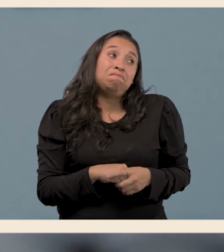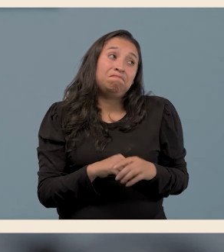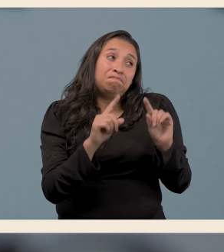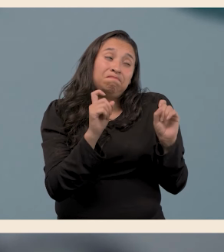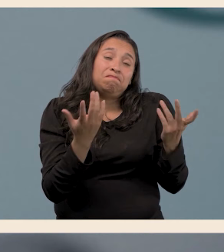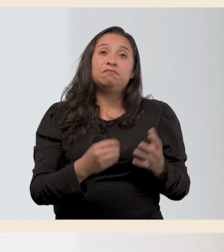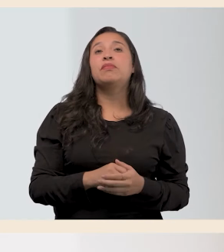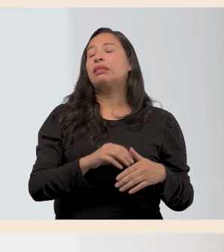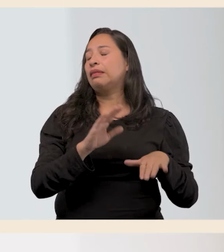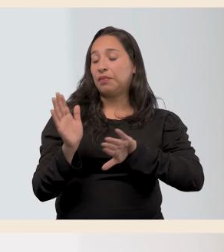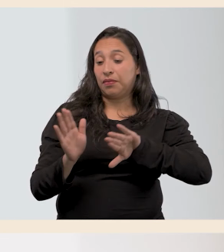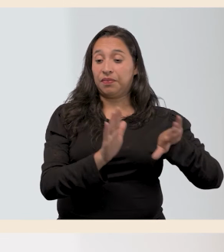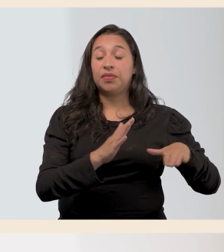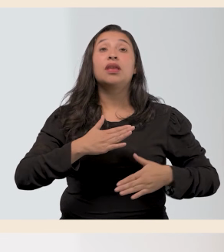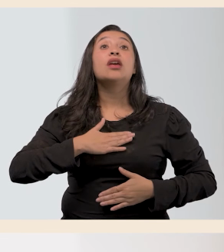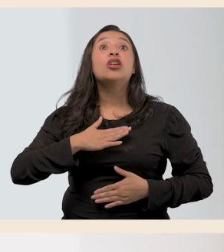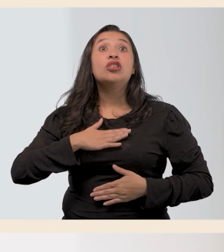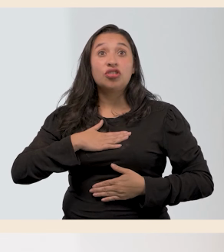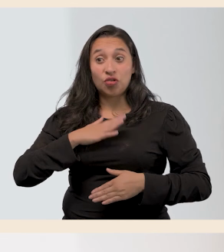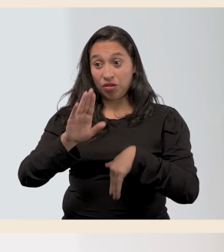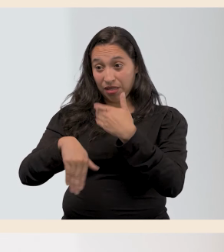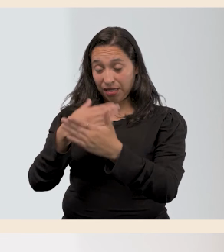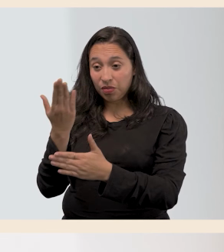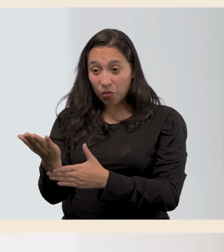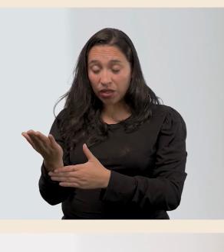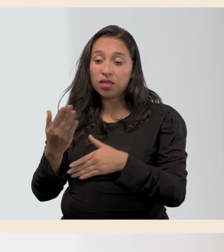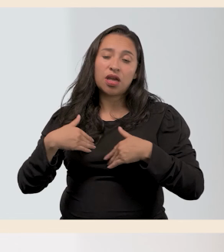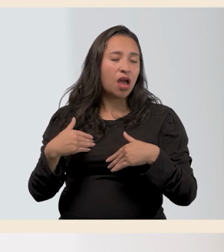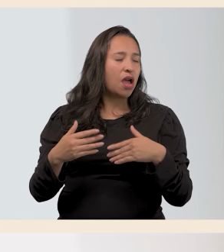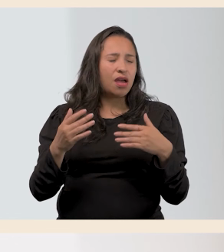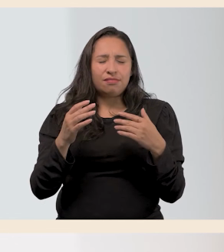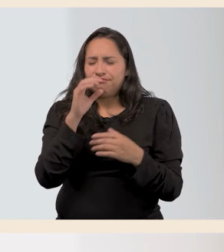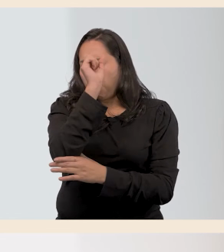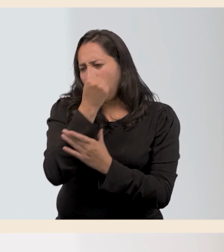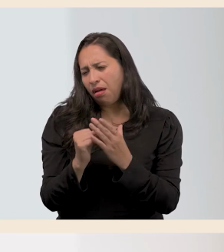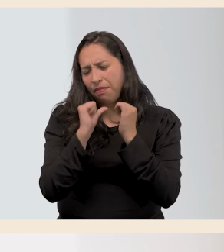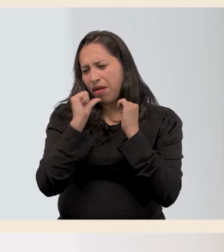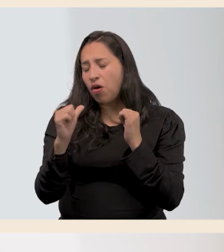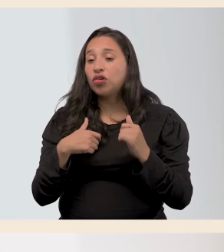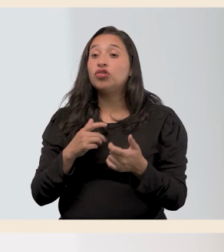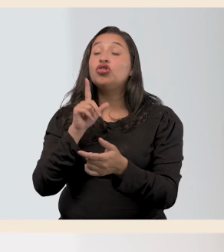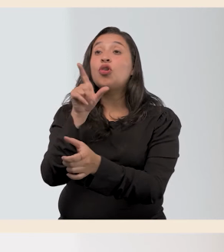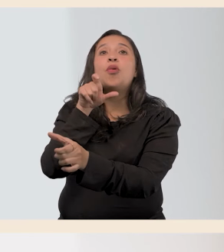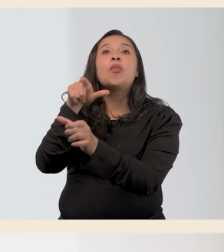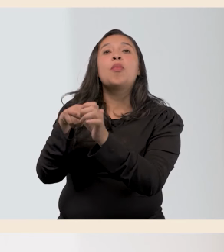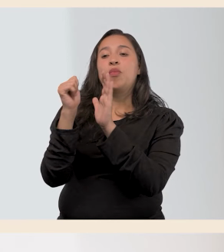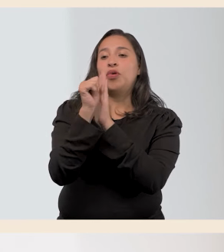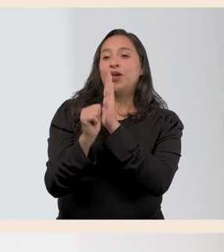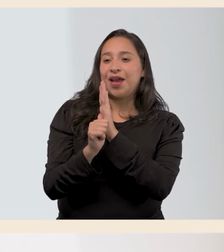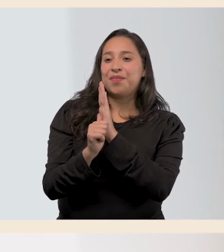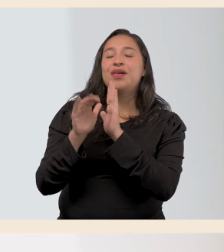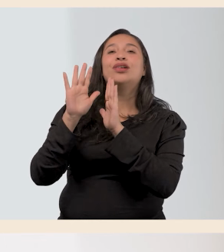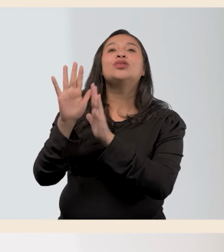Llegué a un programa que fue la tabla que puso Dios en mi camino, la tabla de salvación que puso Dios en mi camino. Llegué al programa de